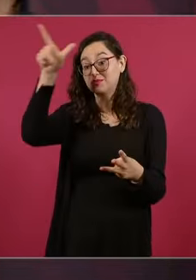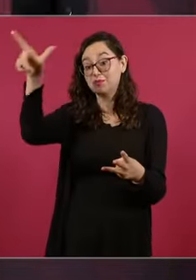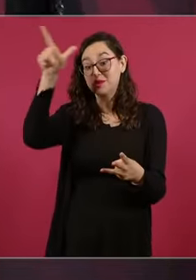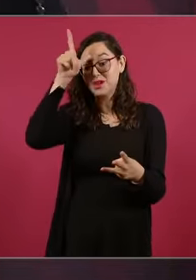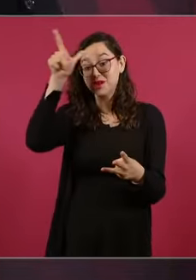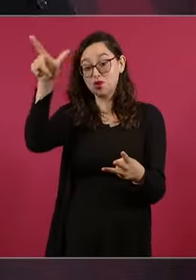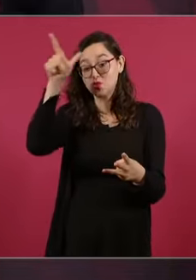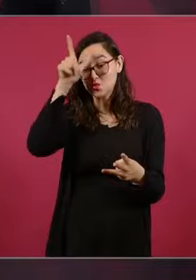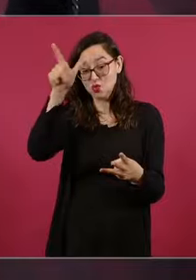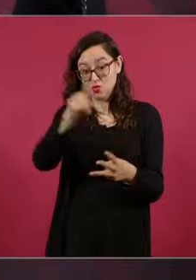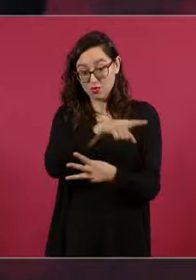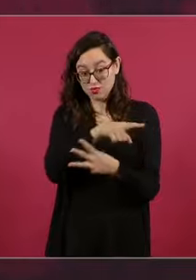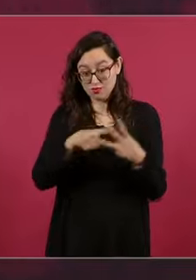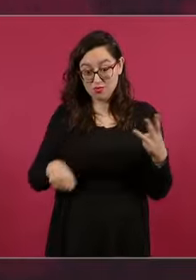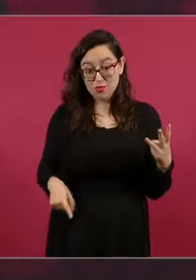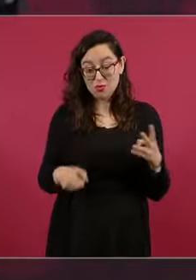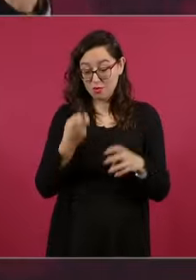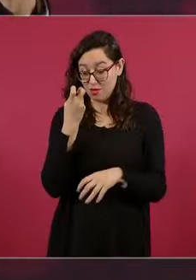Por eso es una potencia